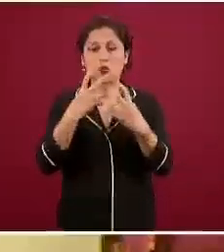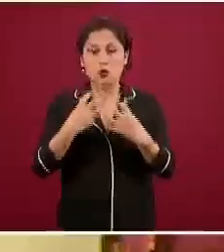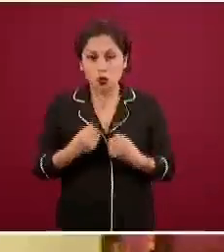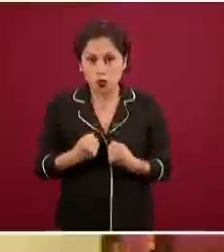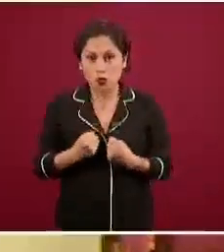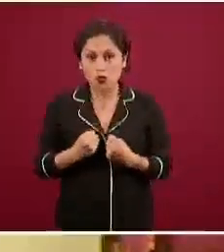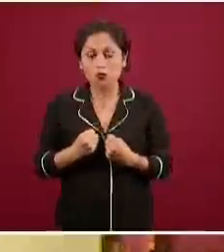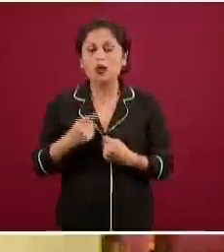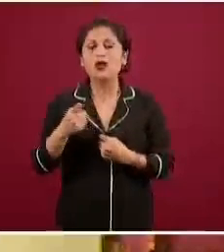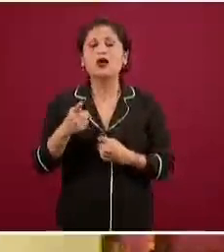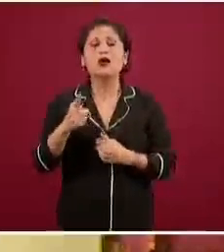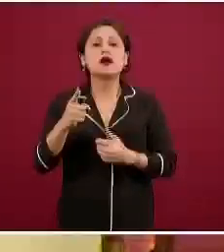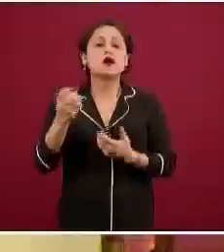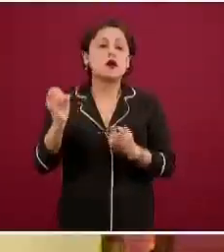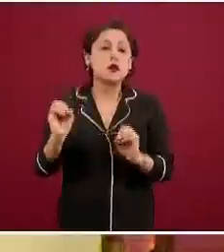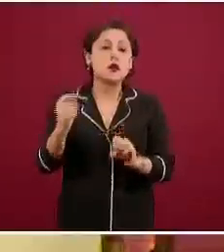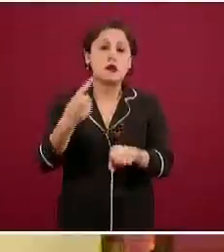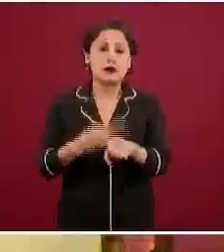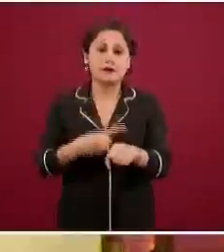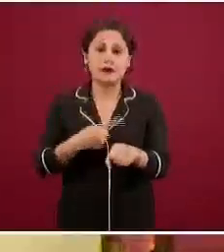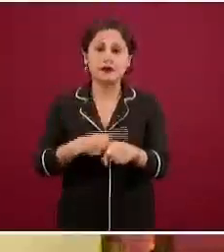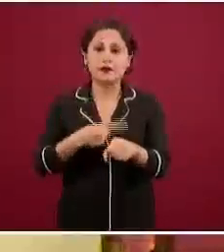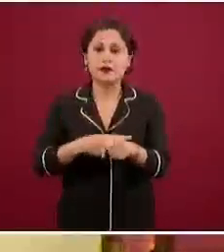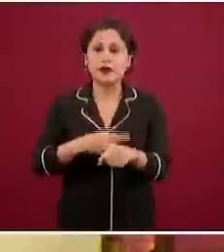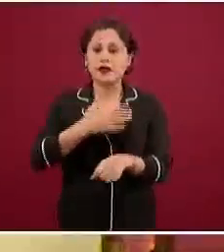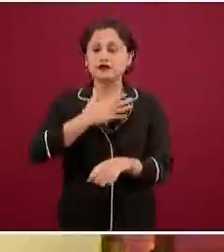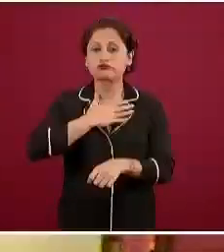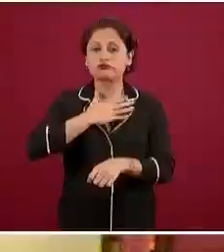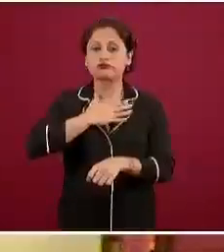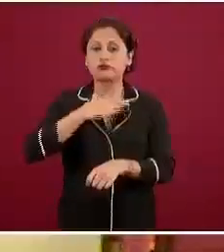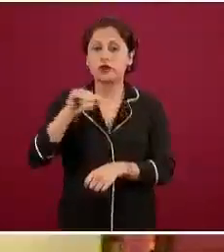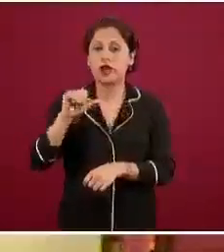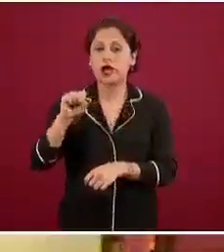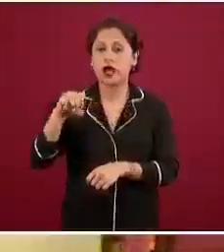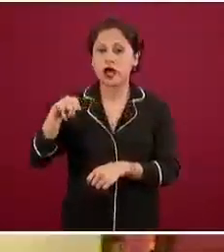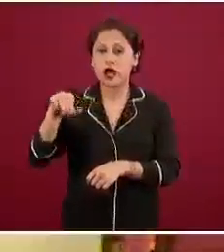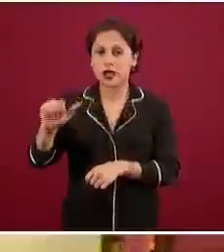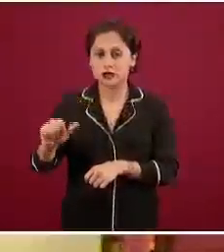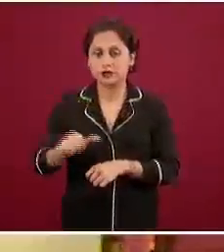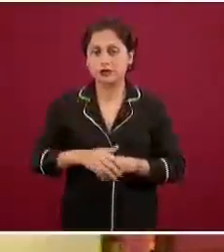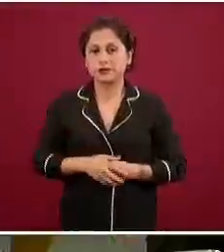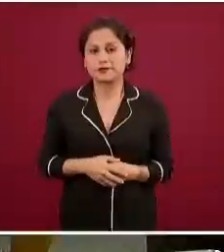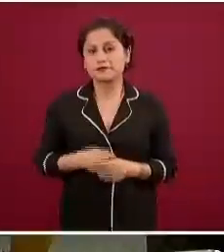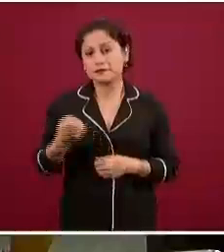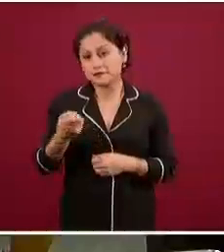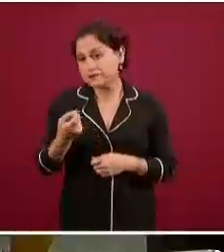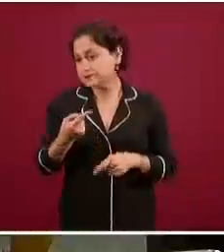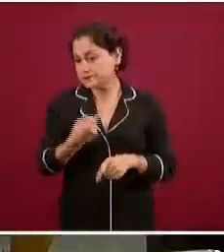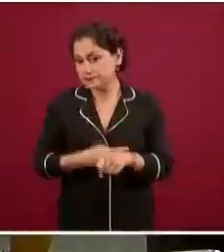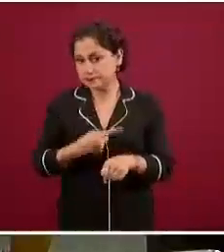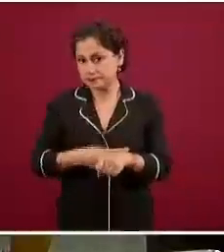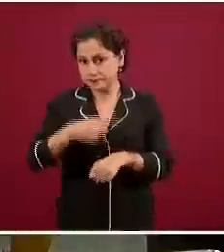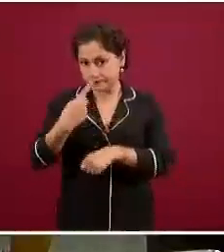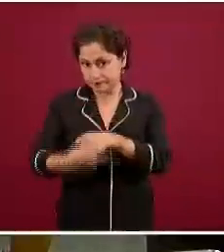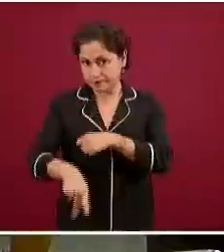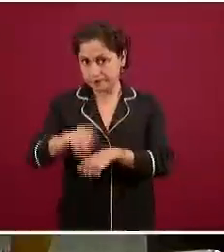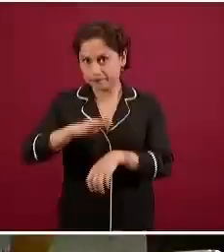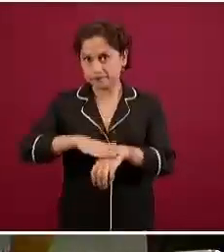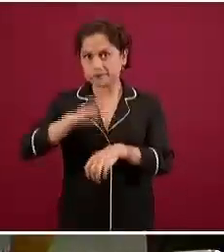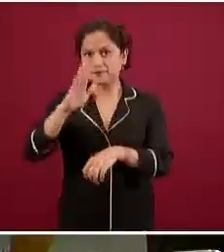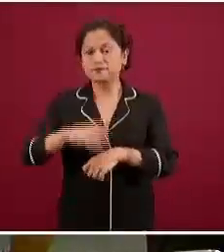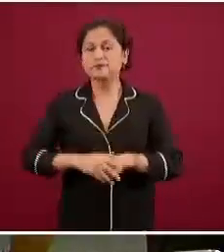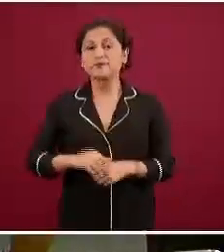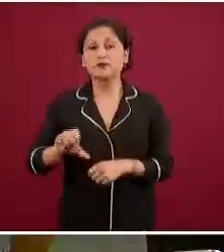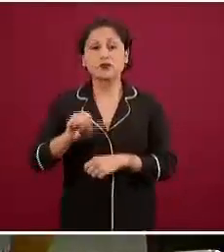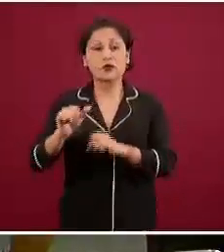inmunosupresión producida y el asma, que hasta el momento se han asomado como comorbilidades. En la siguiente